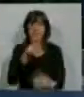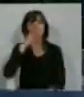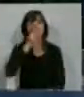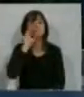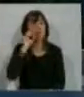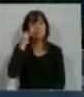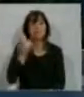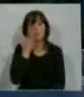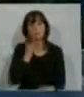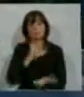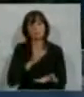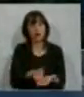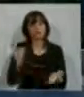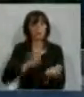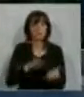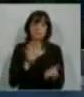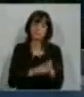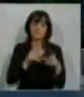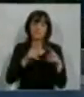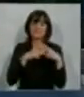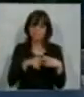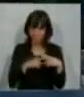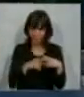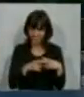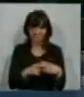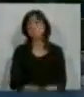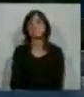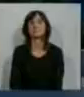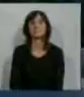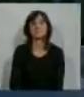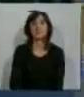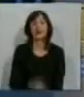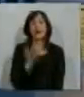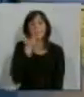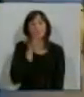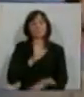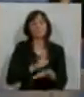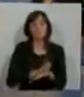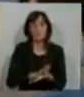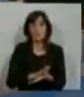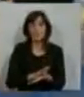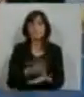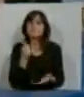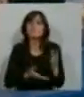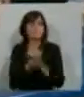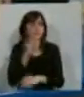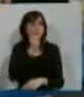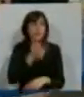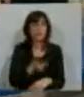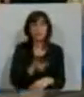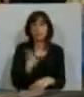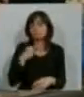Y volvemos al mundo de la tecnología para hablar de WhatsApp. Sí, Irina, hablamos también de otras plataformas. Instagram con la posibilidad